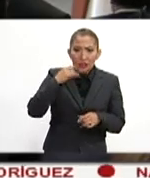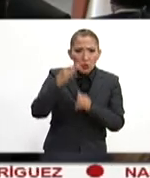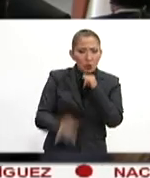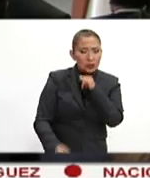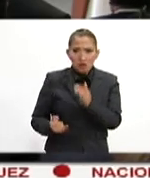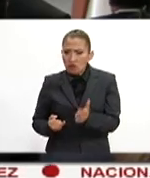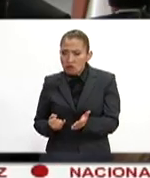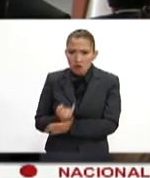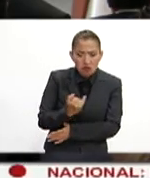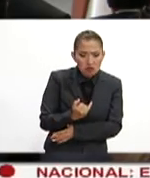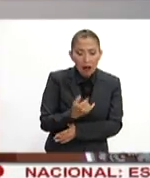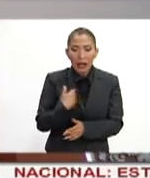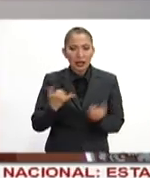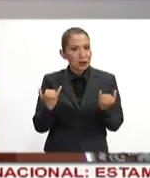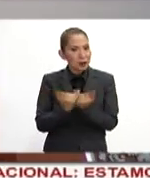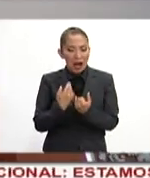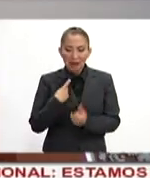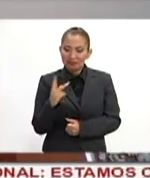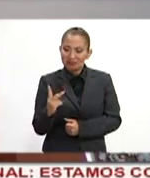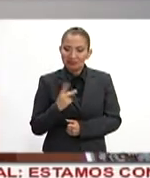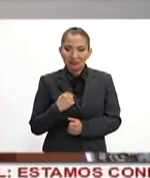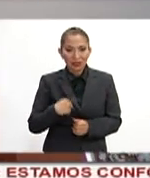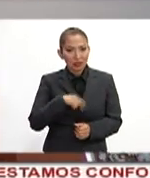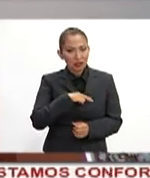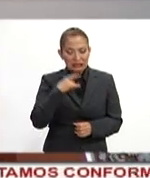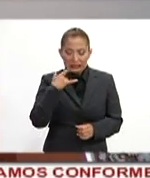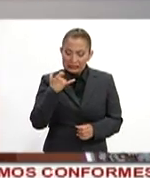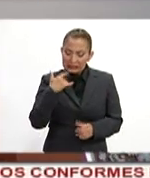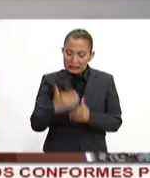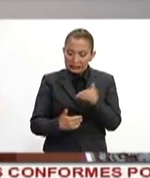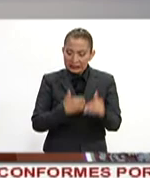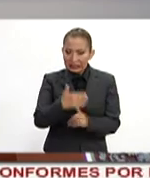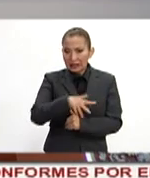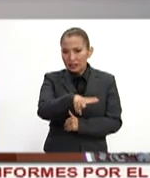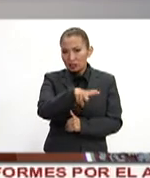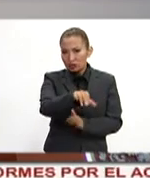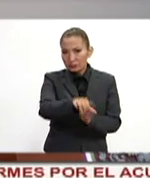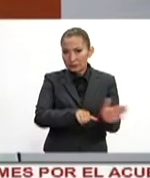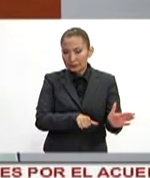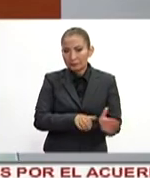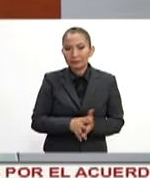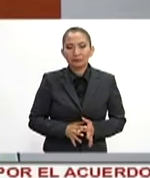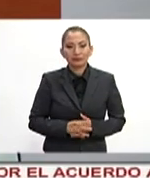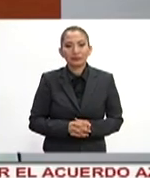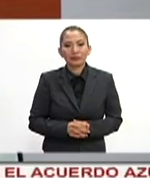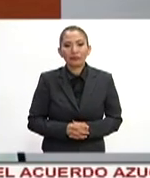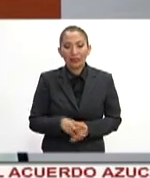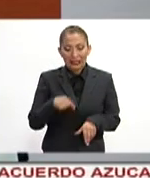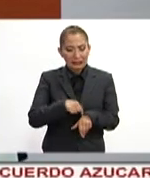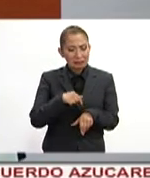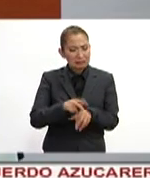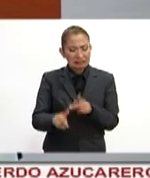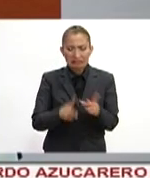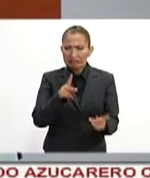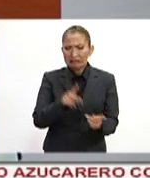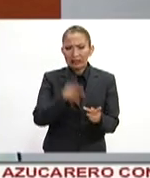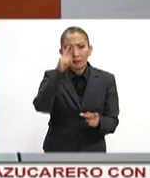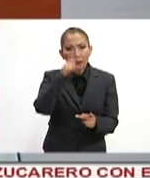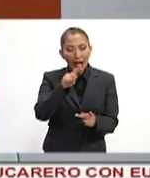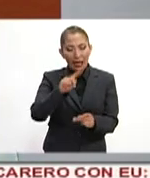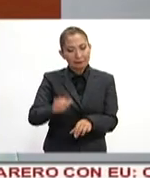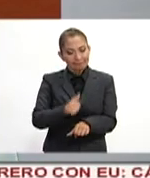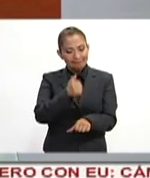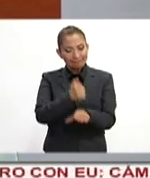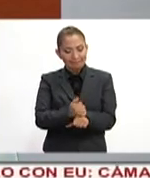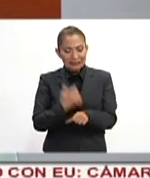final. Vamos a trabajar arduamente durante los próximos 18 meses. Es el tiempo ideal para